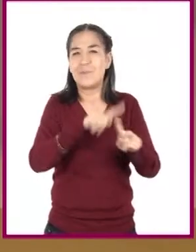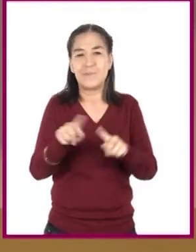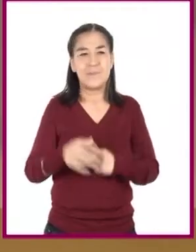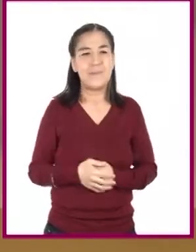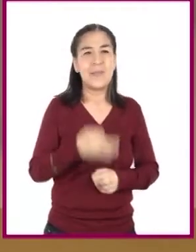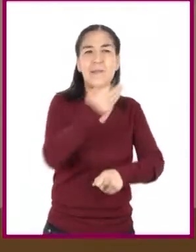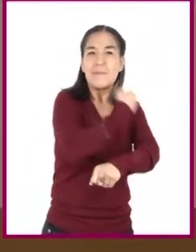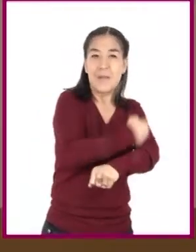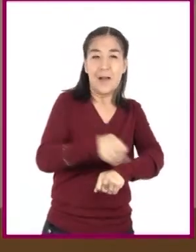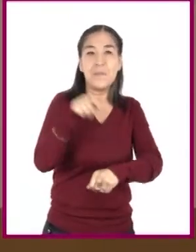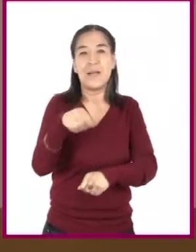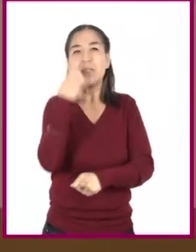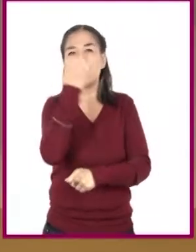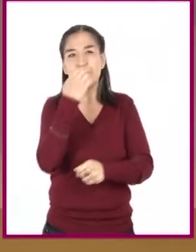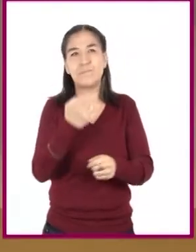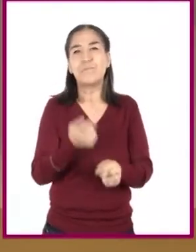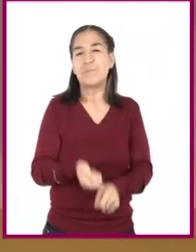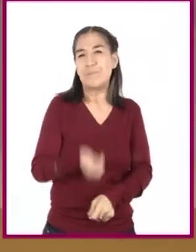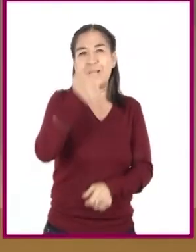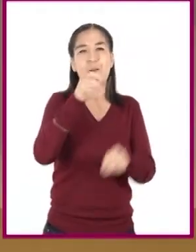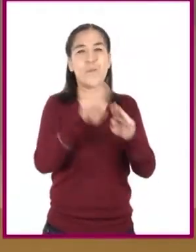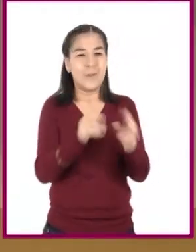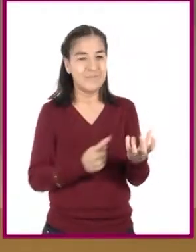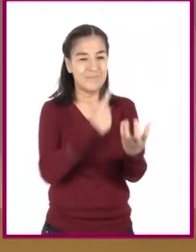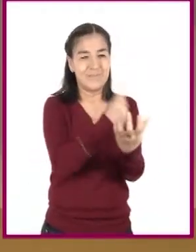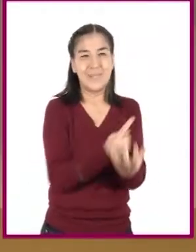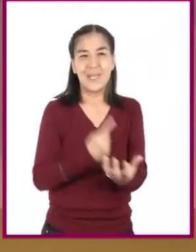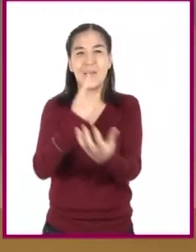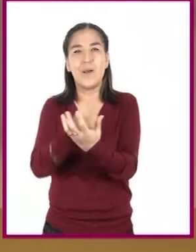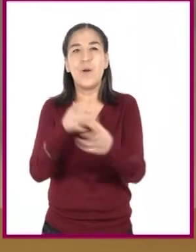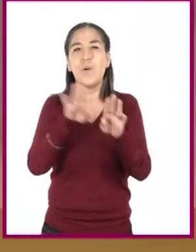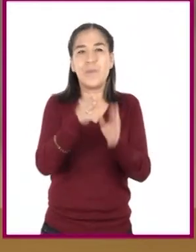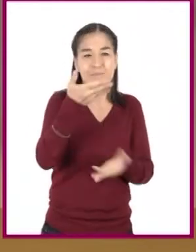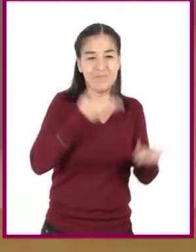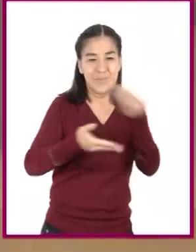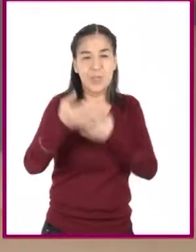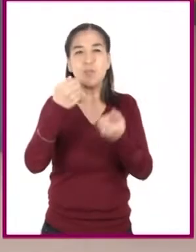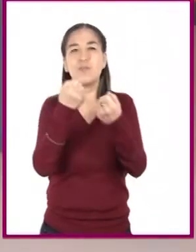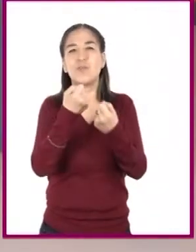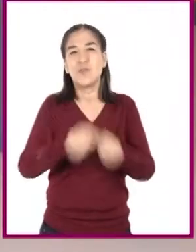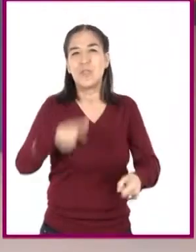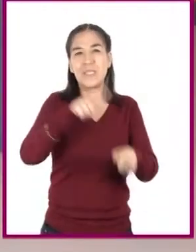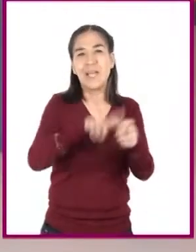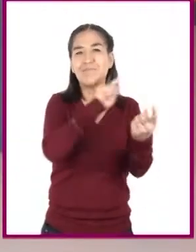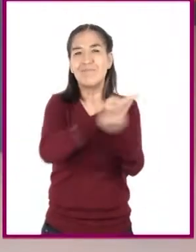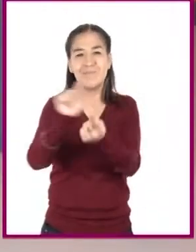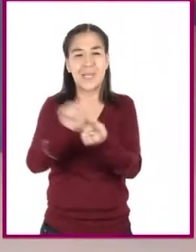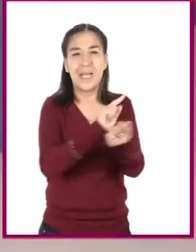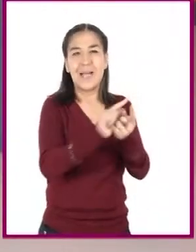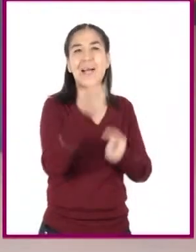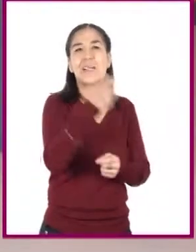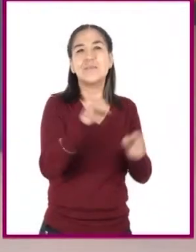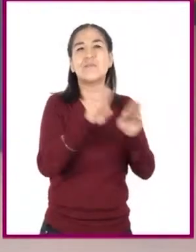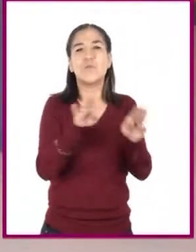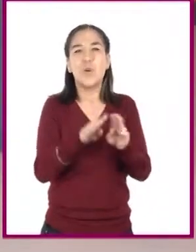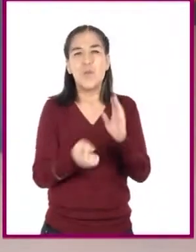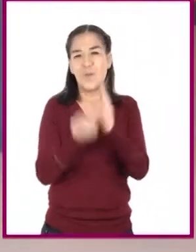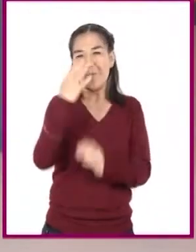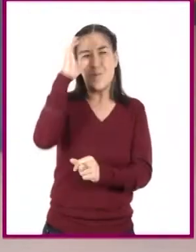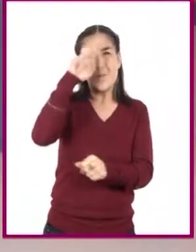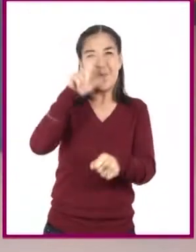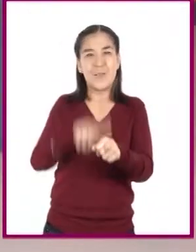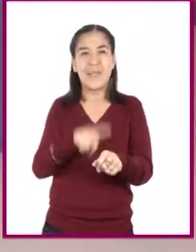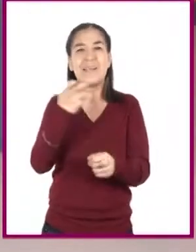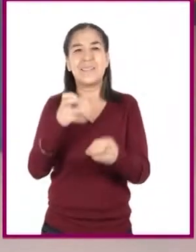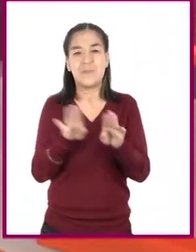la escuela son principales grupos en los cuales se llevan a cabo las interacciones sociales y el primer acercamiento a los estereotipos culturales que conforman